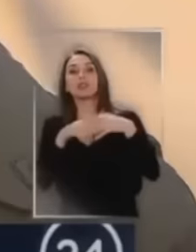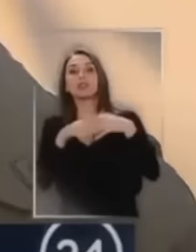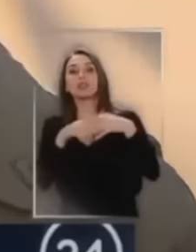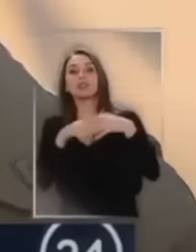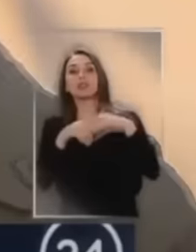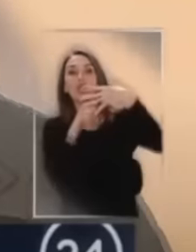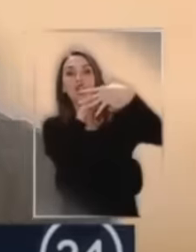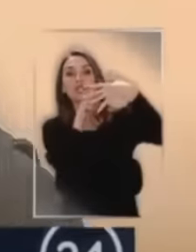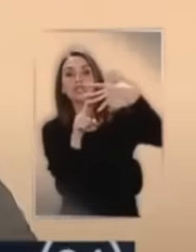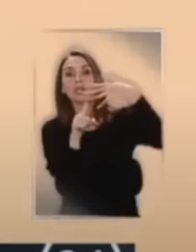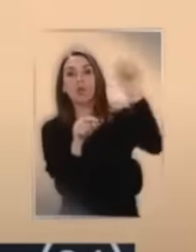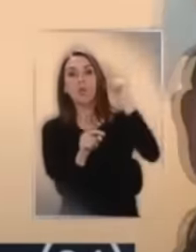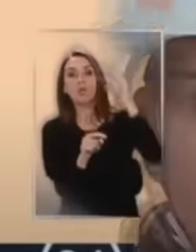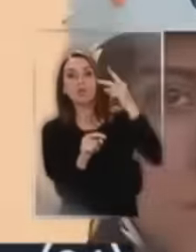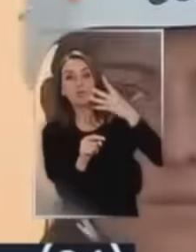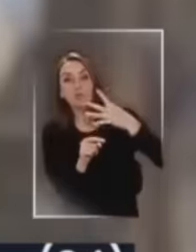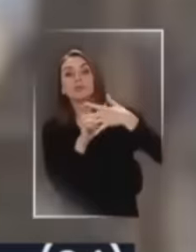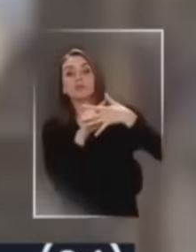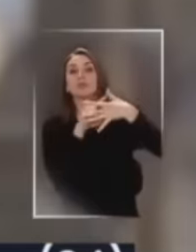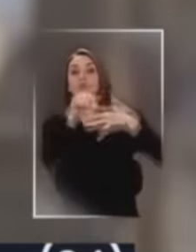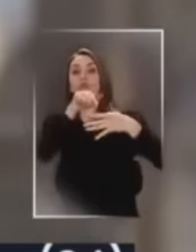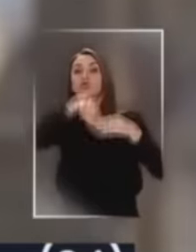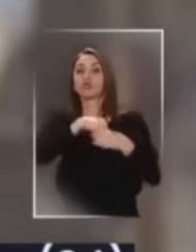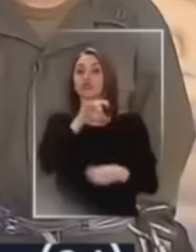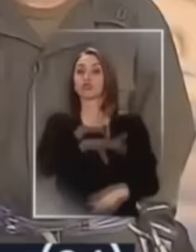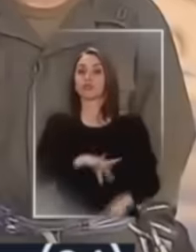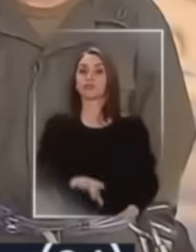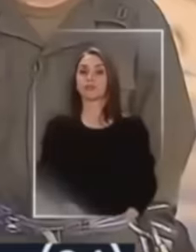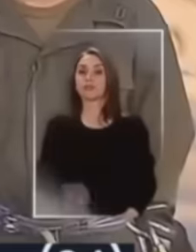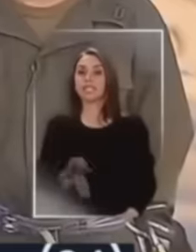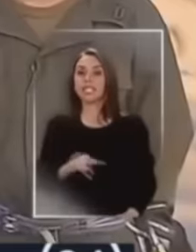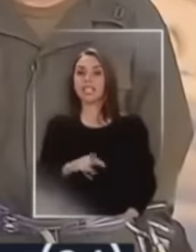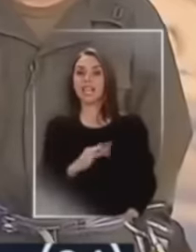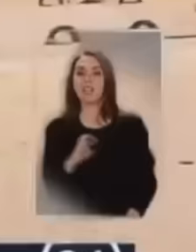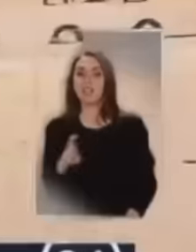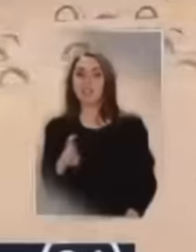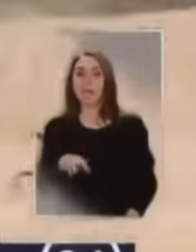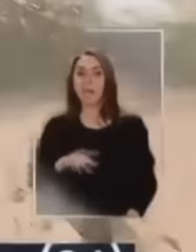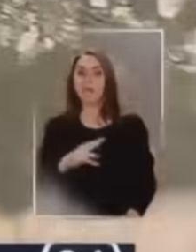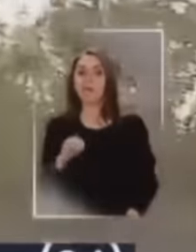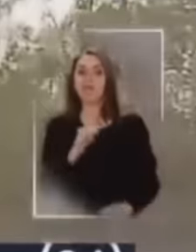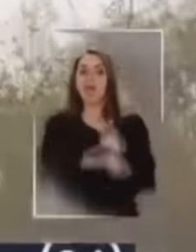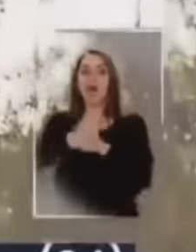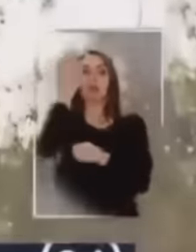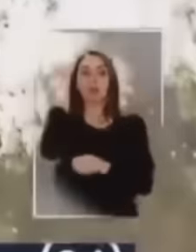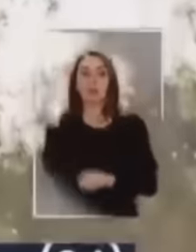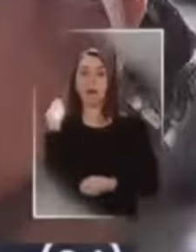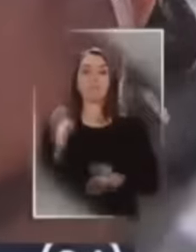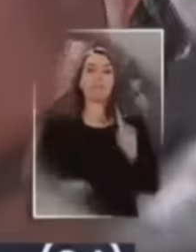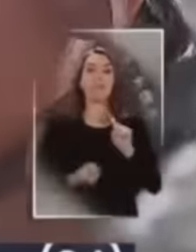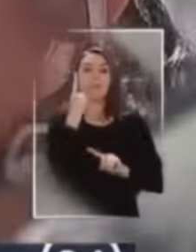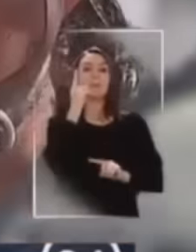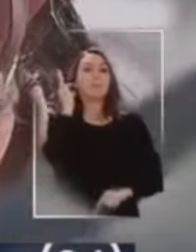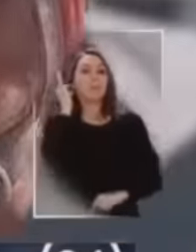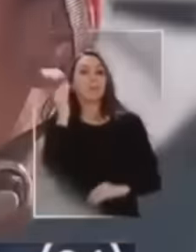Tomá, chupate esa mandarina. Jennifer Muñoz se convirtió el año pasado en una de las primeras mujeres